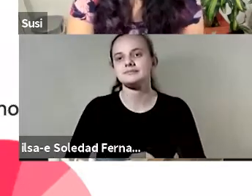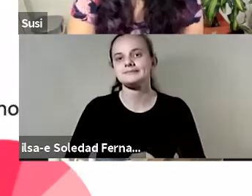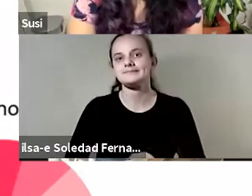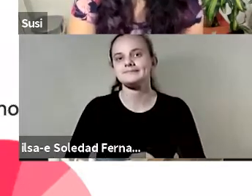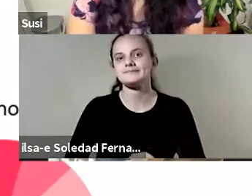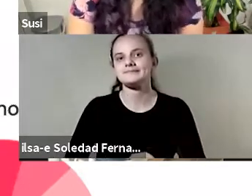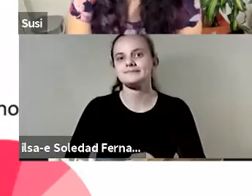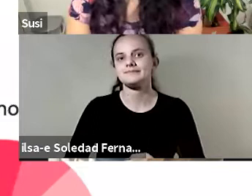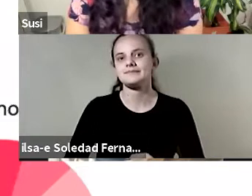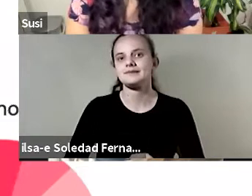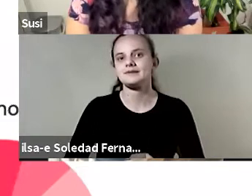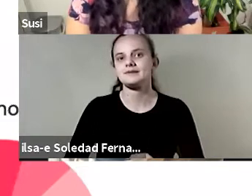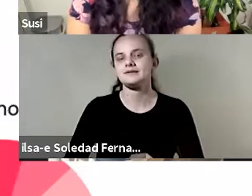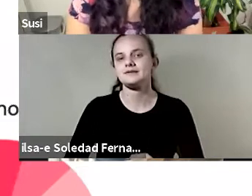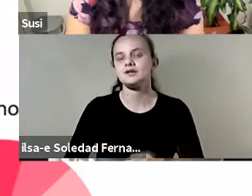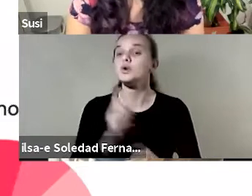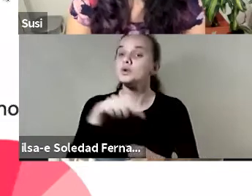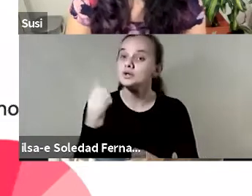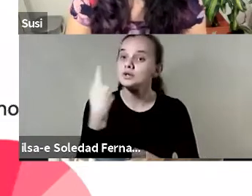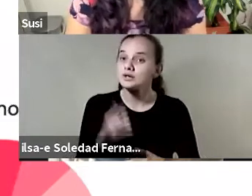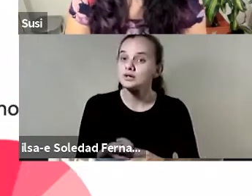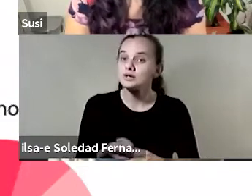permanente respecto al color.